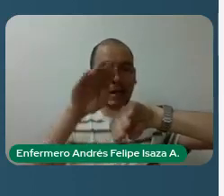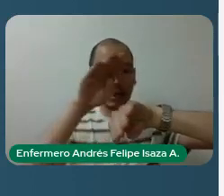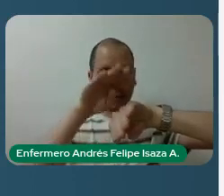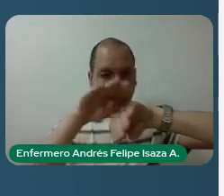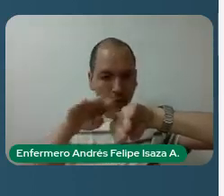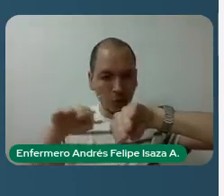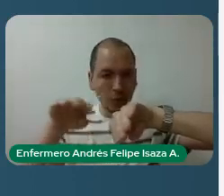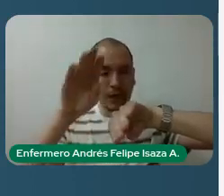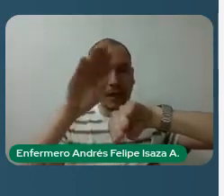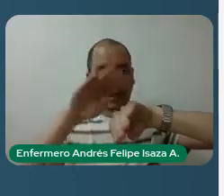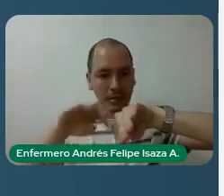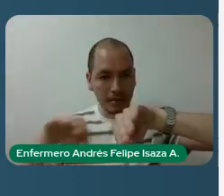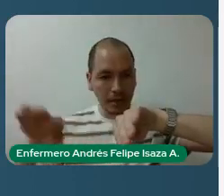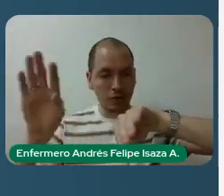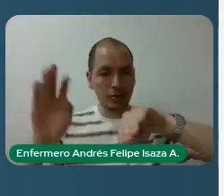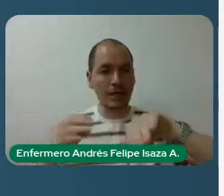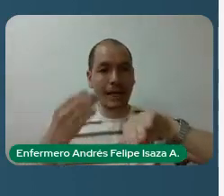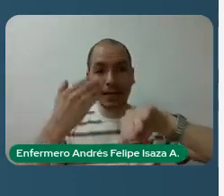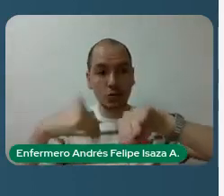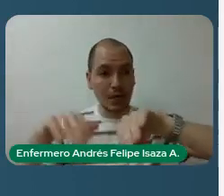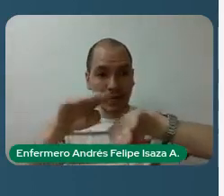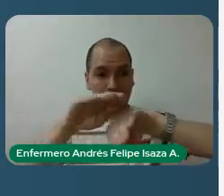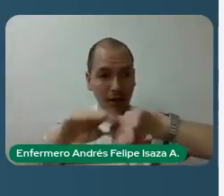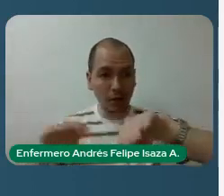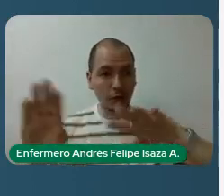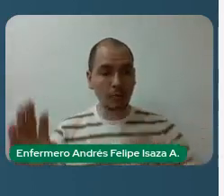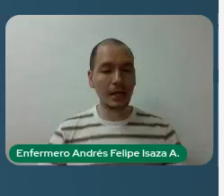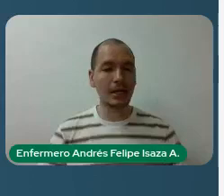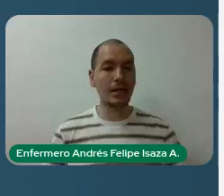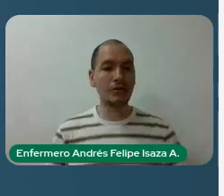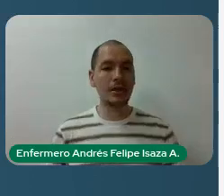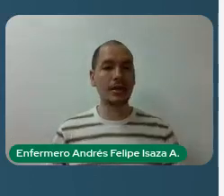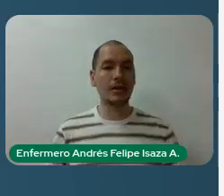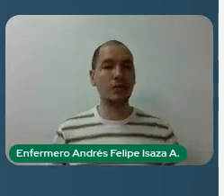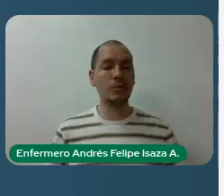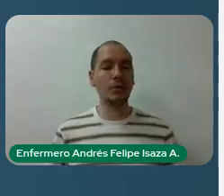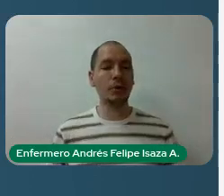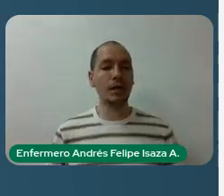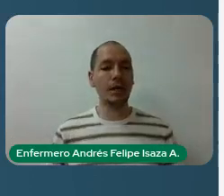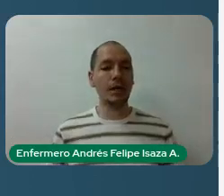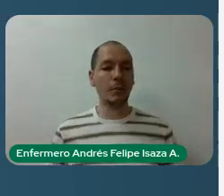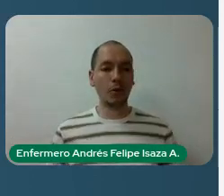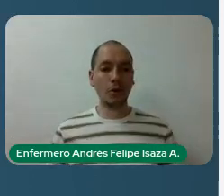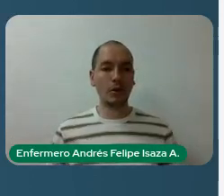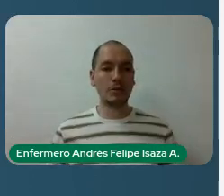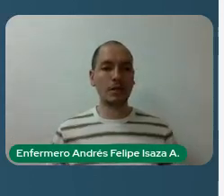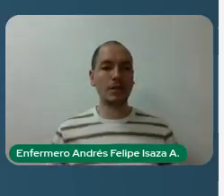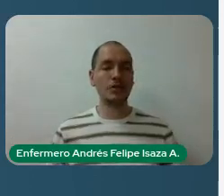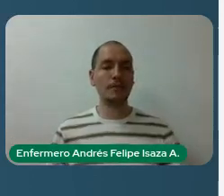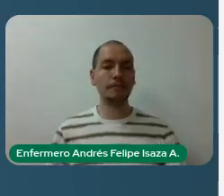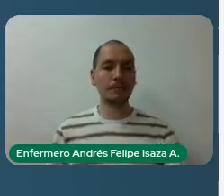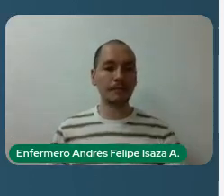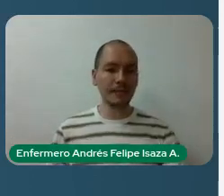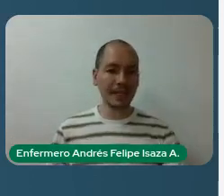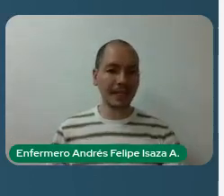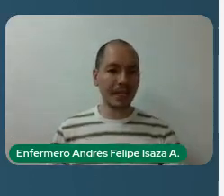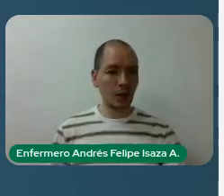que degluta y, digamos, trague su saliva con normalidad y no se genere algún tipo de